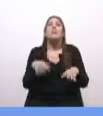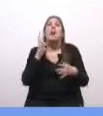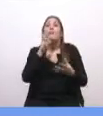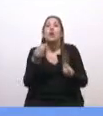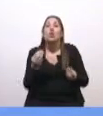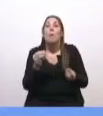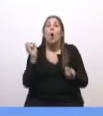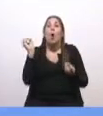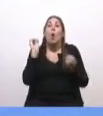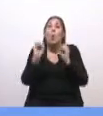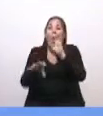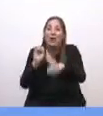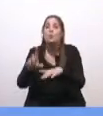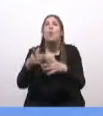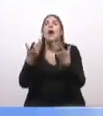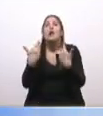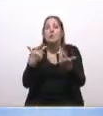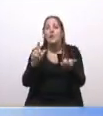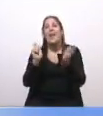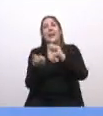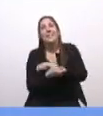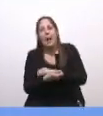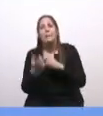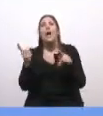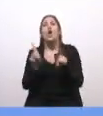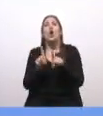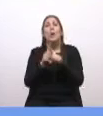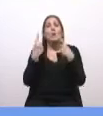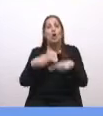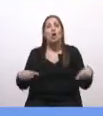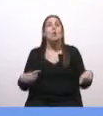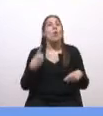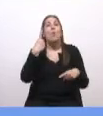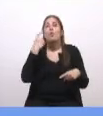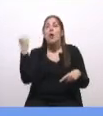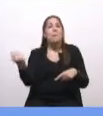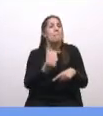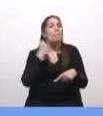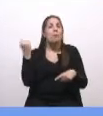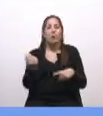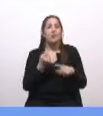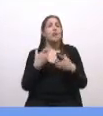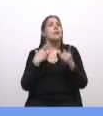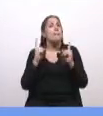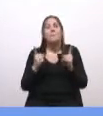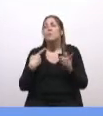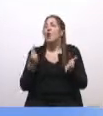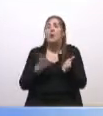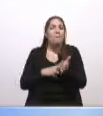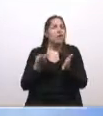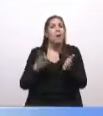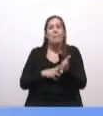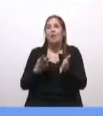en la basura empezar a convertir la basura en un recurso y una cosa muy importante que que repito una y mil veces